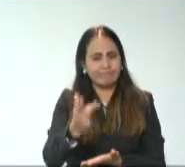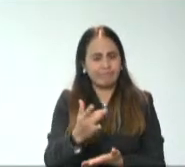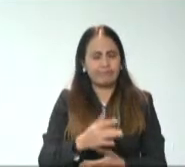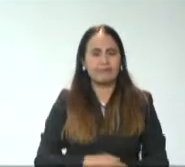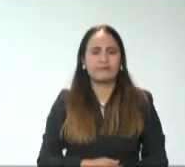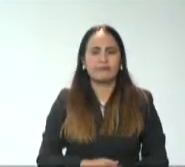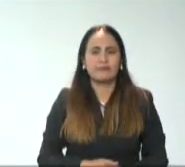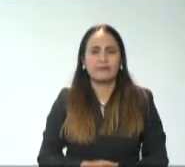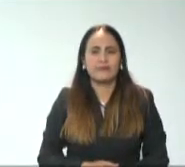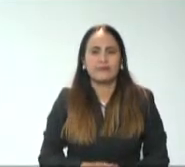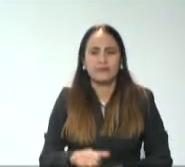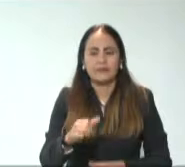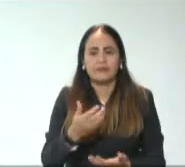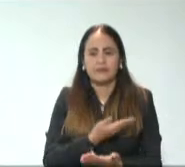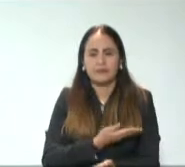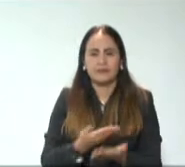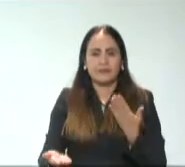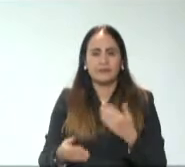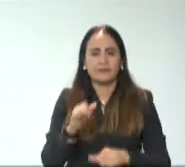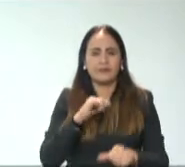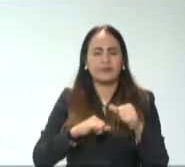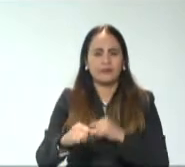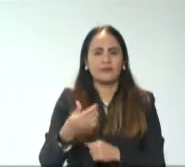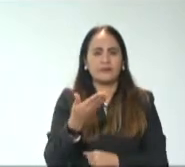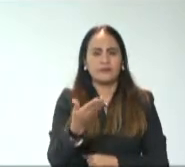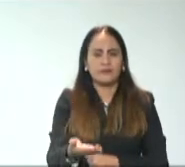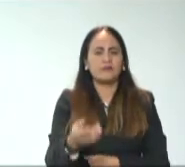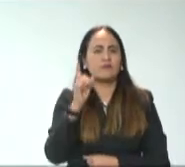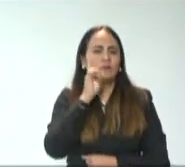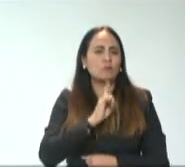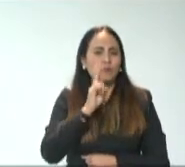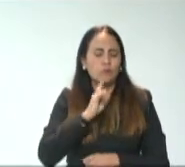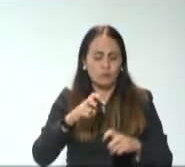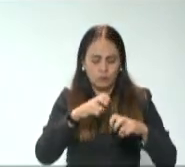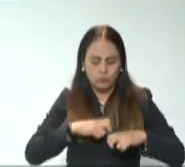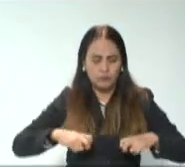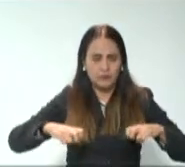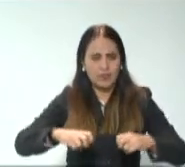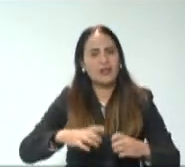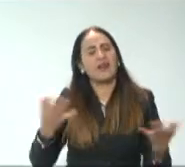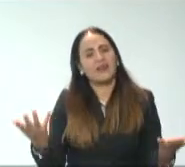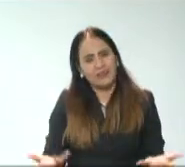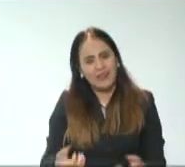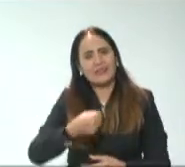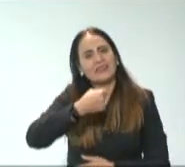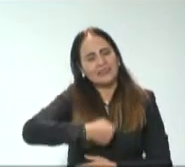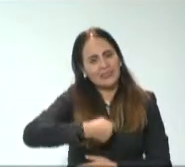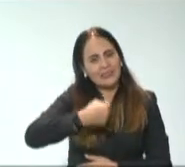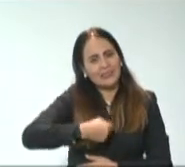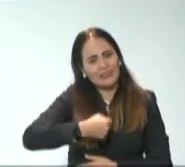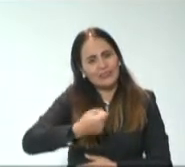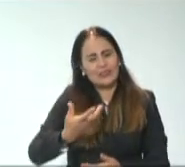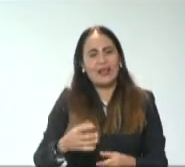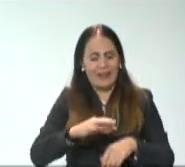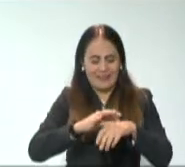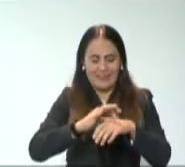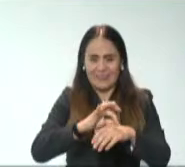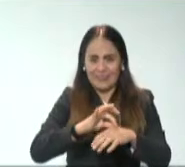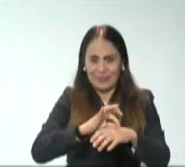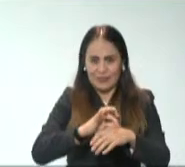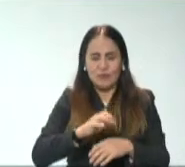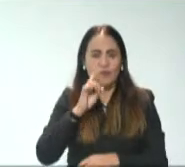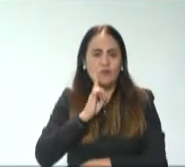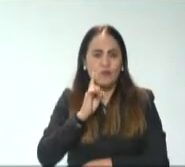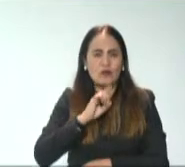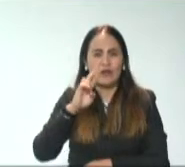bien Ahora presentaré a nuestra ponente por fin podemos saludarnos aquí en vivo a